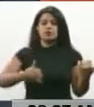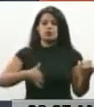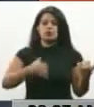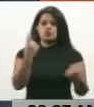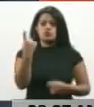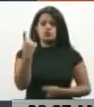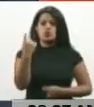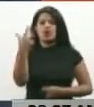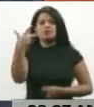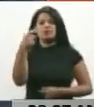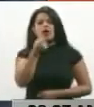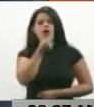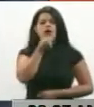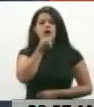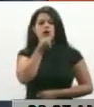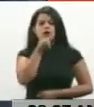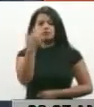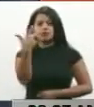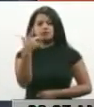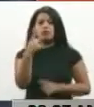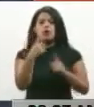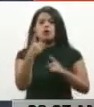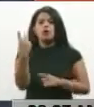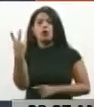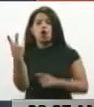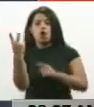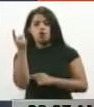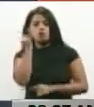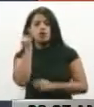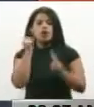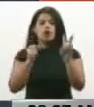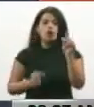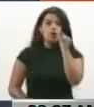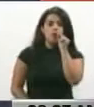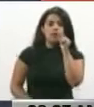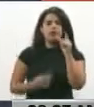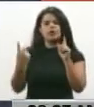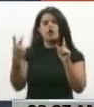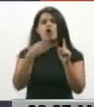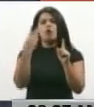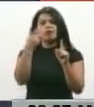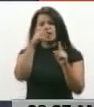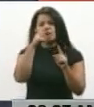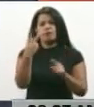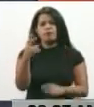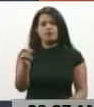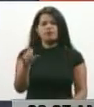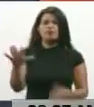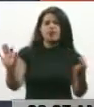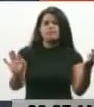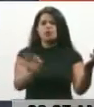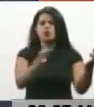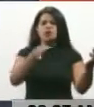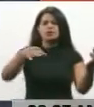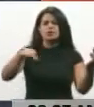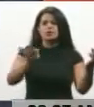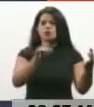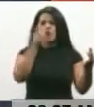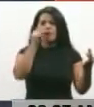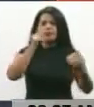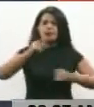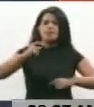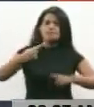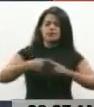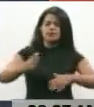un guitarrista, 3 cantadores, una voz de chica y 2 de chico, que además son muy jóvenes, con 20 años, el violín de Nelson con la percusión